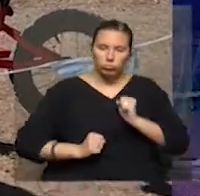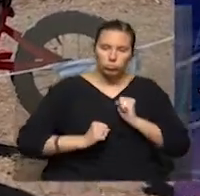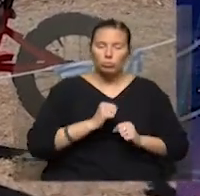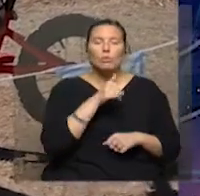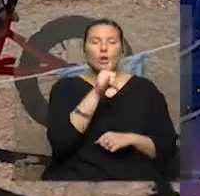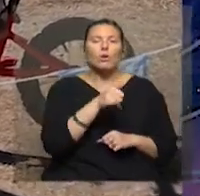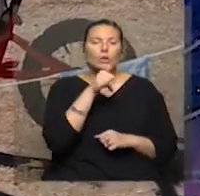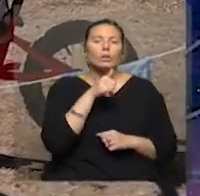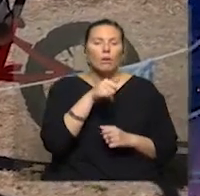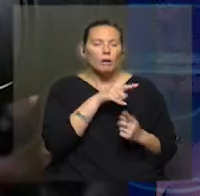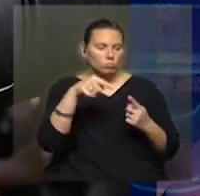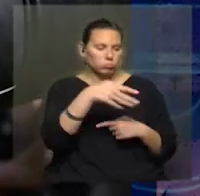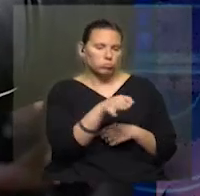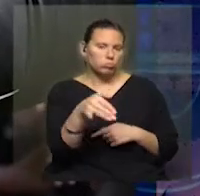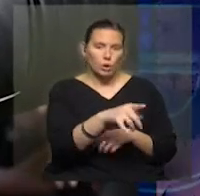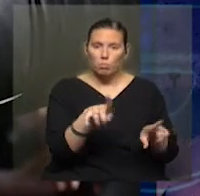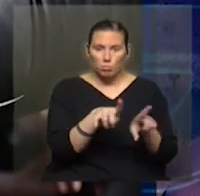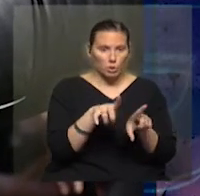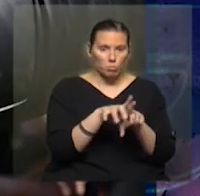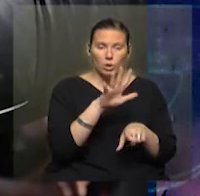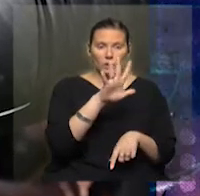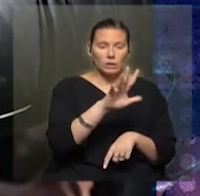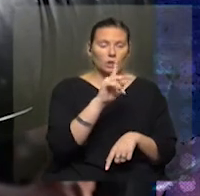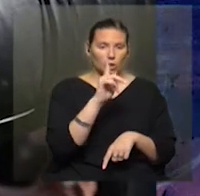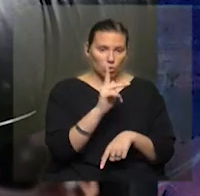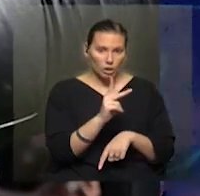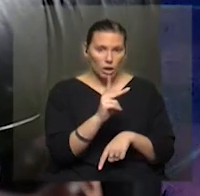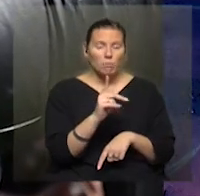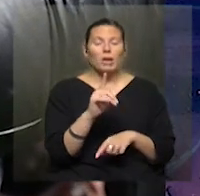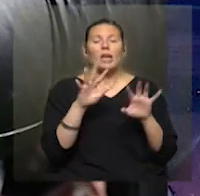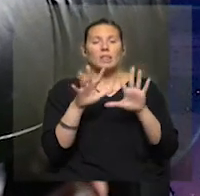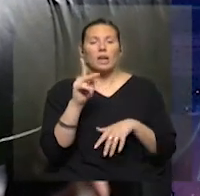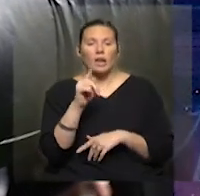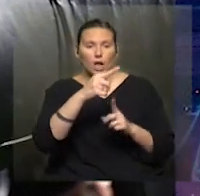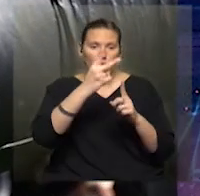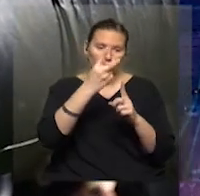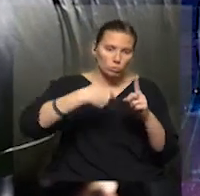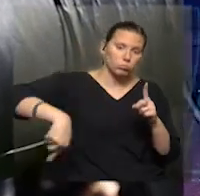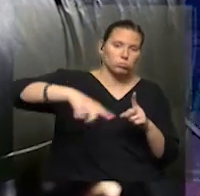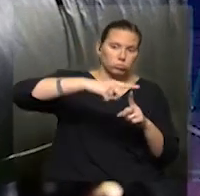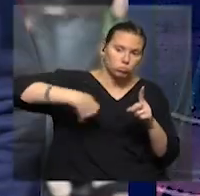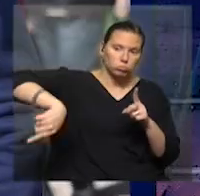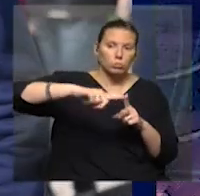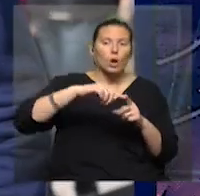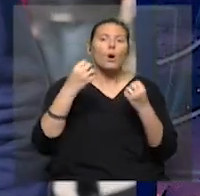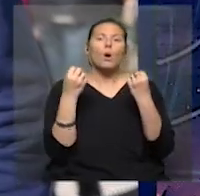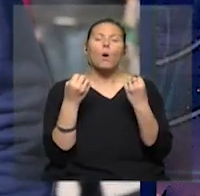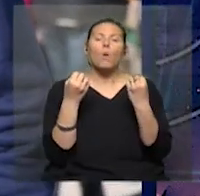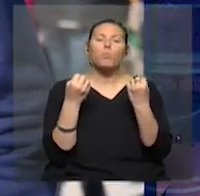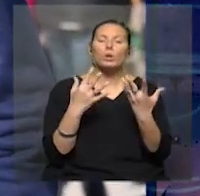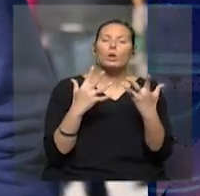comentabas que el recorrido es el mismo, para 5K es una vuelta, 10K son las dos vueltas. ¿Por qué la decisión de armar como las